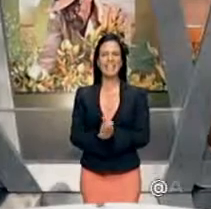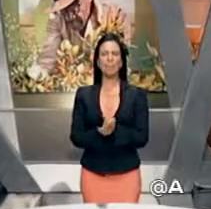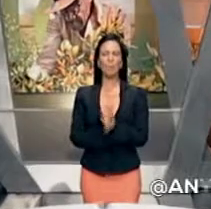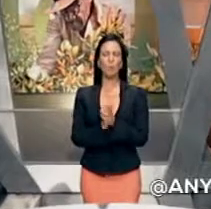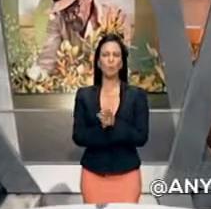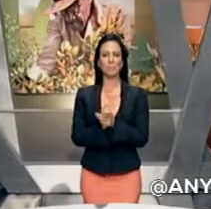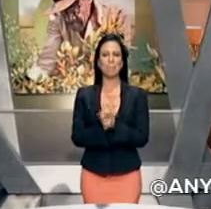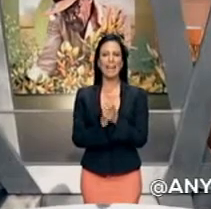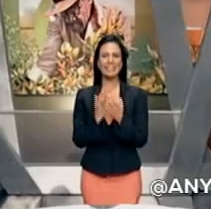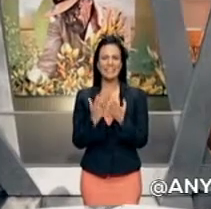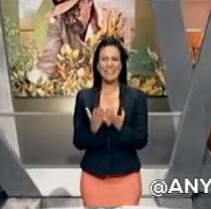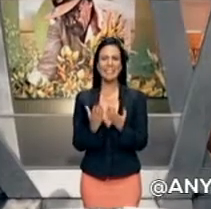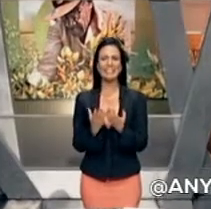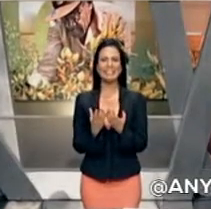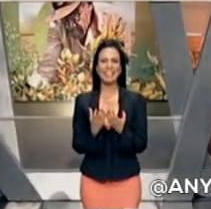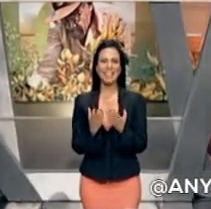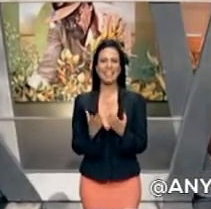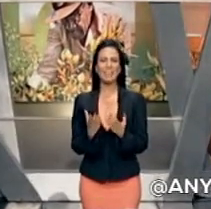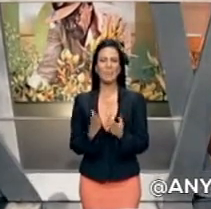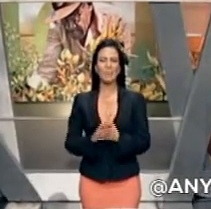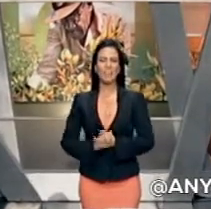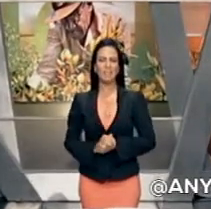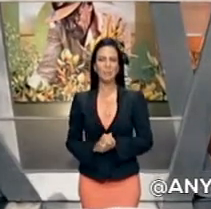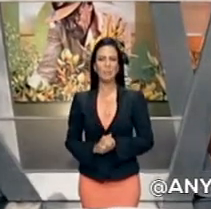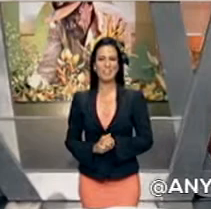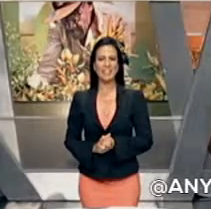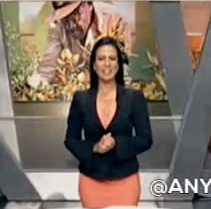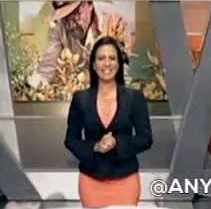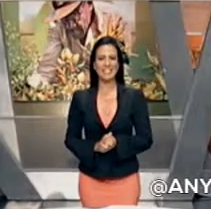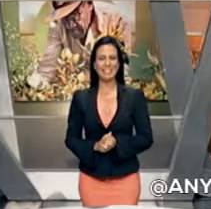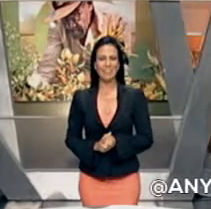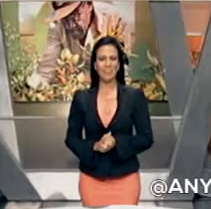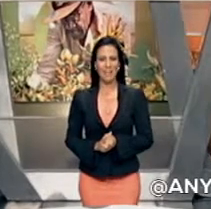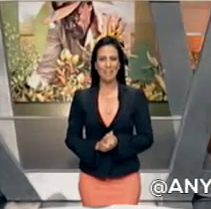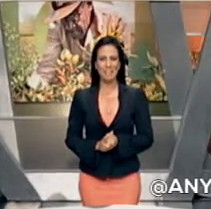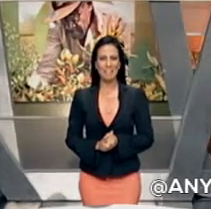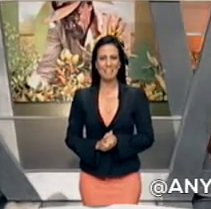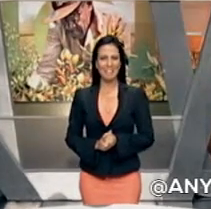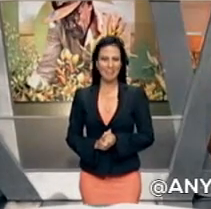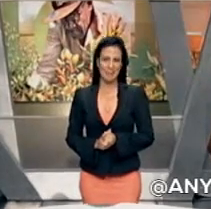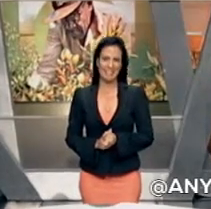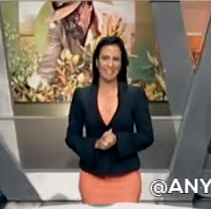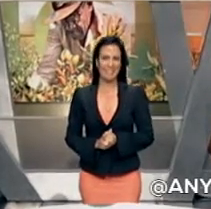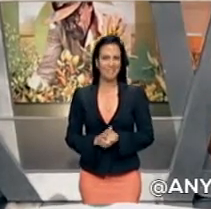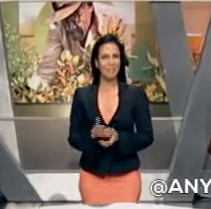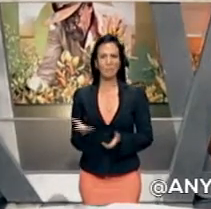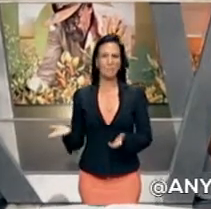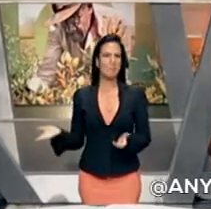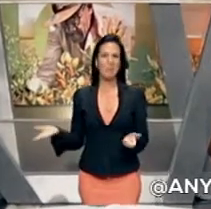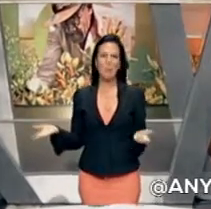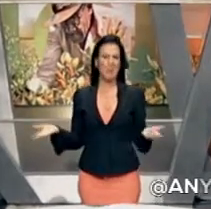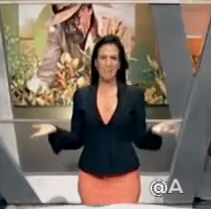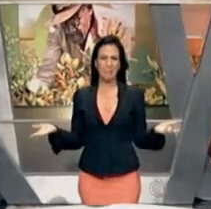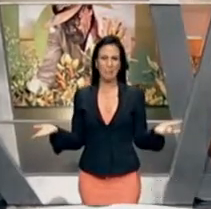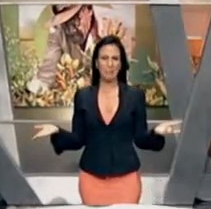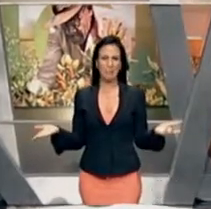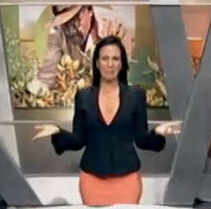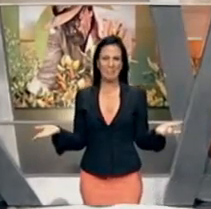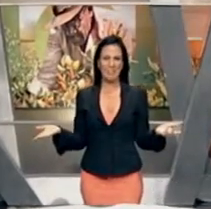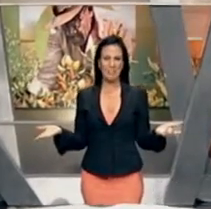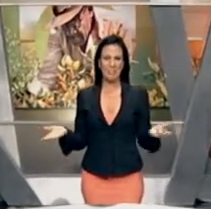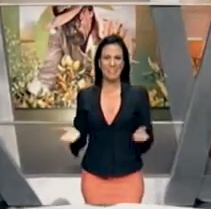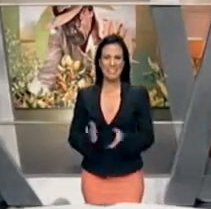Una bienvenida calurosa, atenta, es la que queremos darle a todos ustedes en esta entrega de Ojalá Fin de Semana. Toda una semana esperando